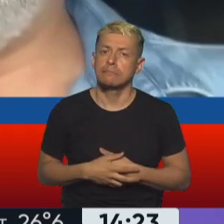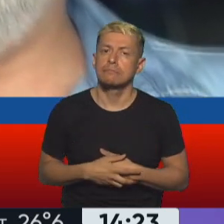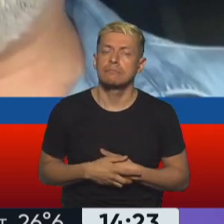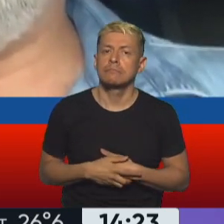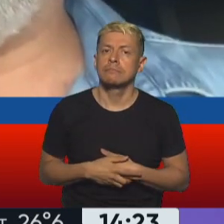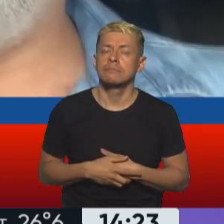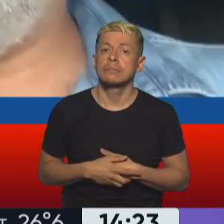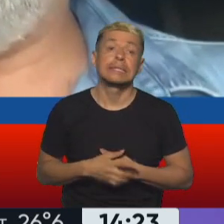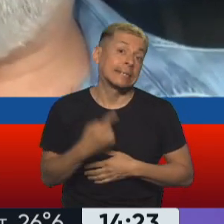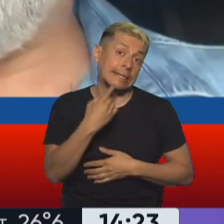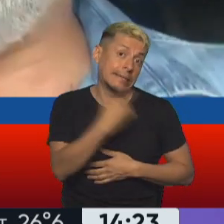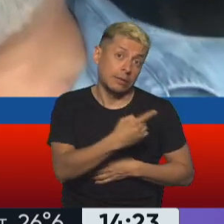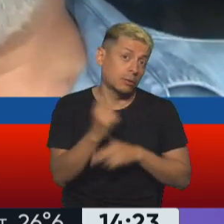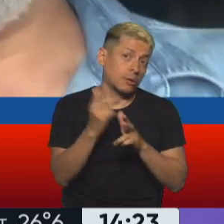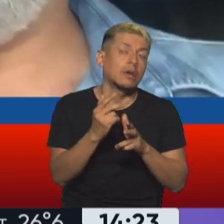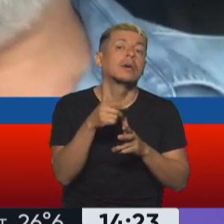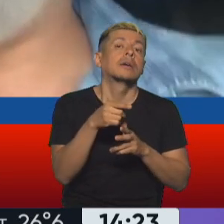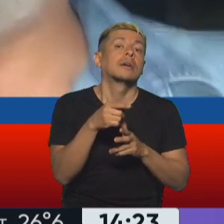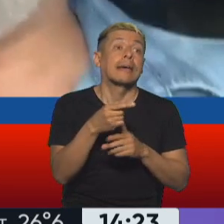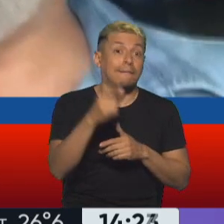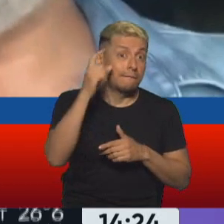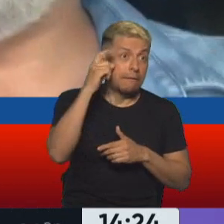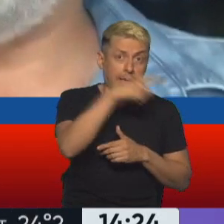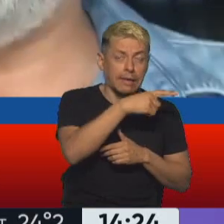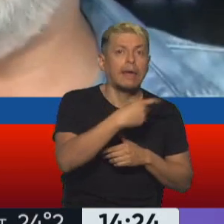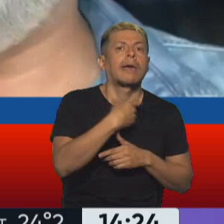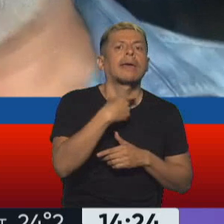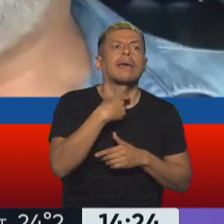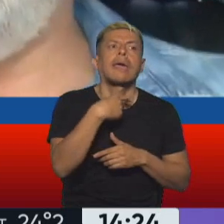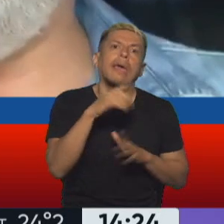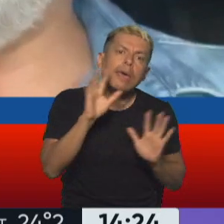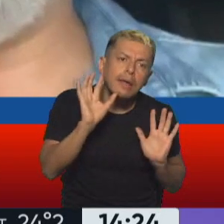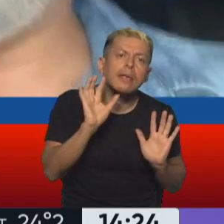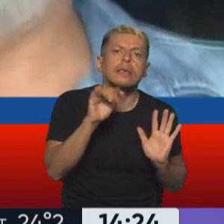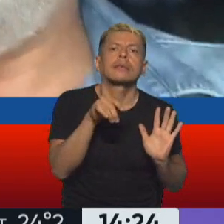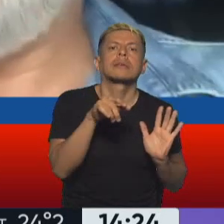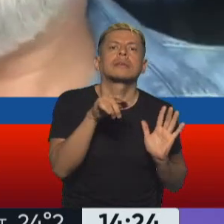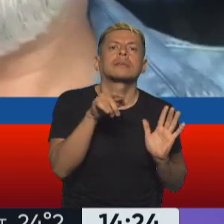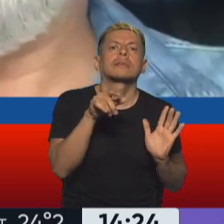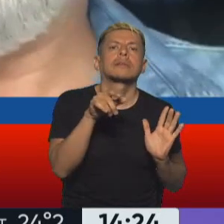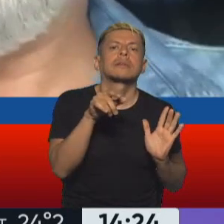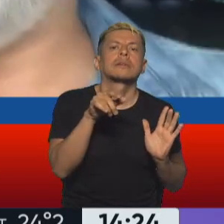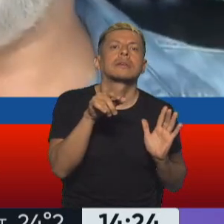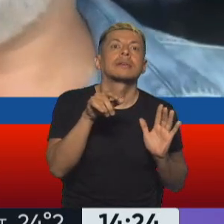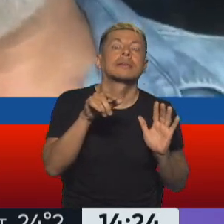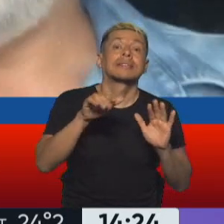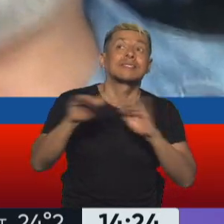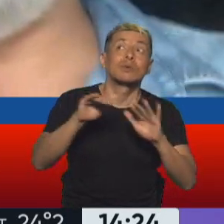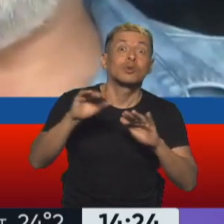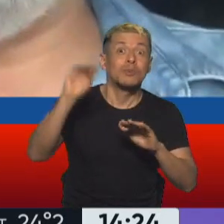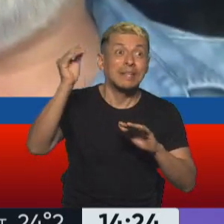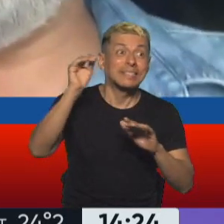parte de Biden de hacer algún tipo de intervención en la situación ambiental en Brasil, por